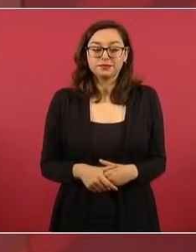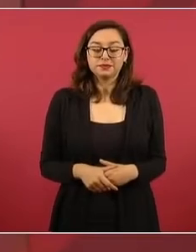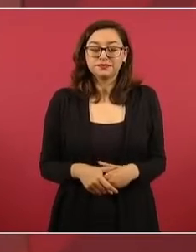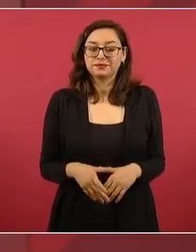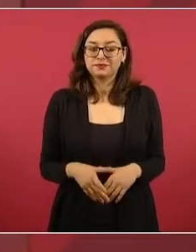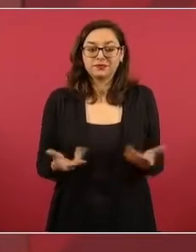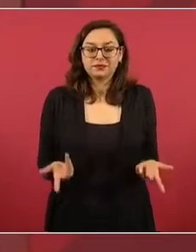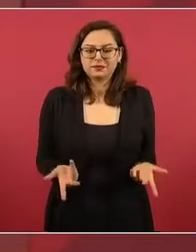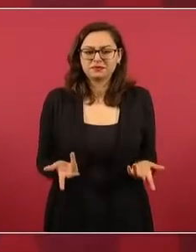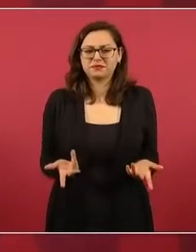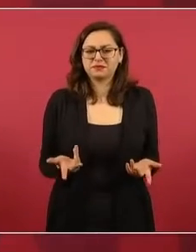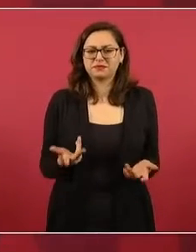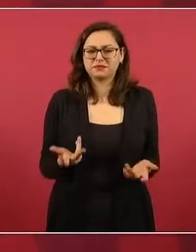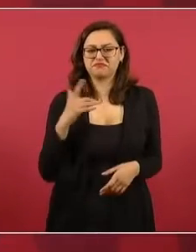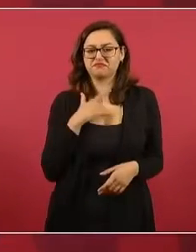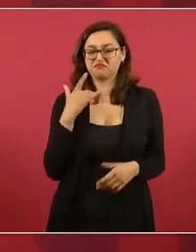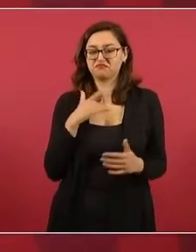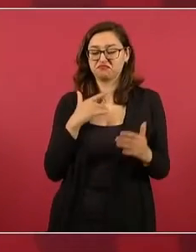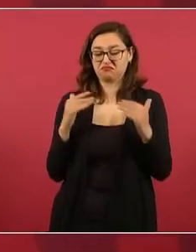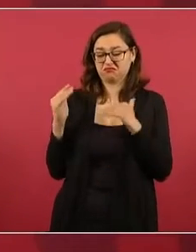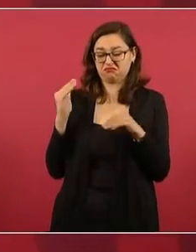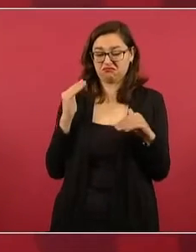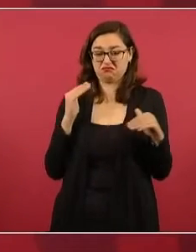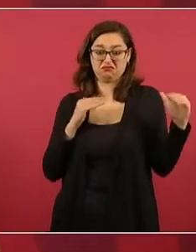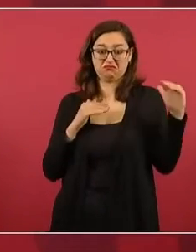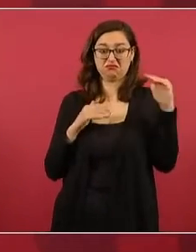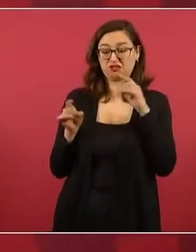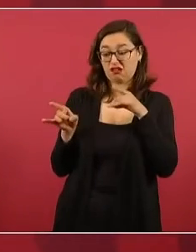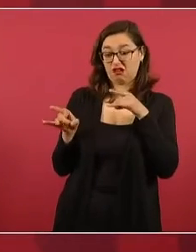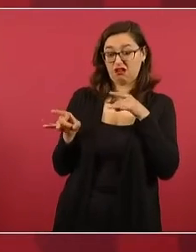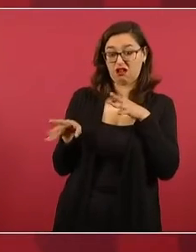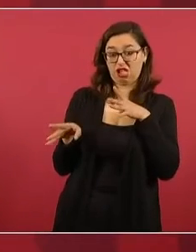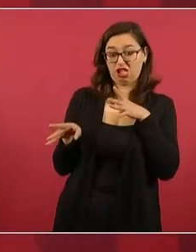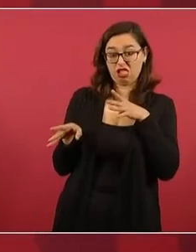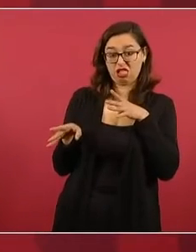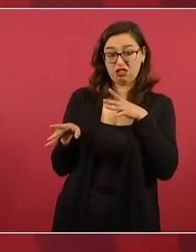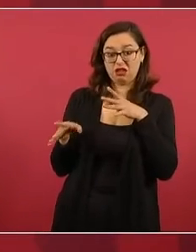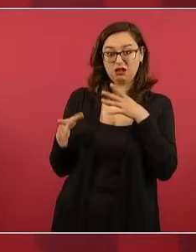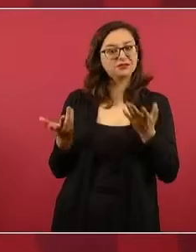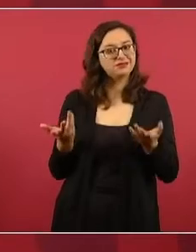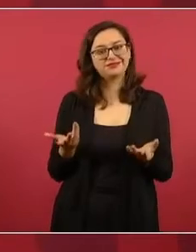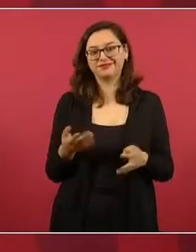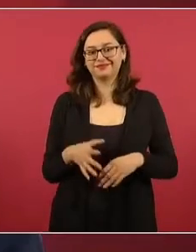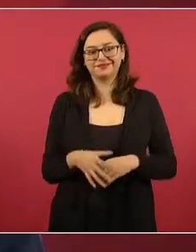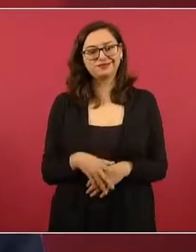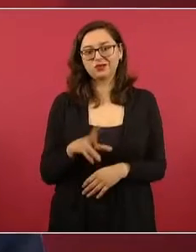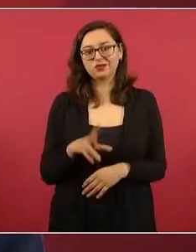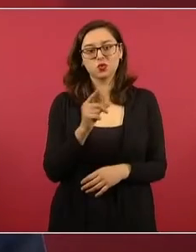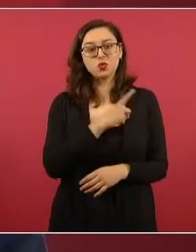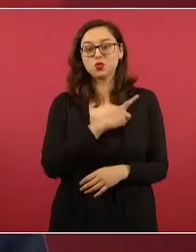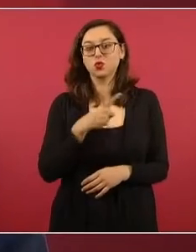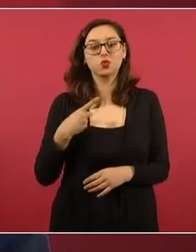no sentirnos superiores. Entonces, por eso, imagínense,